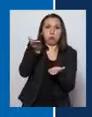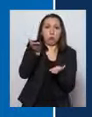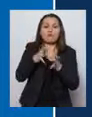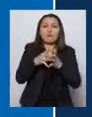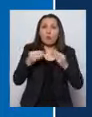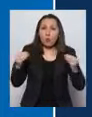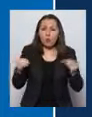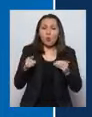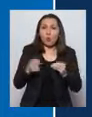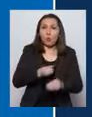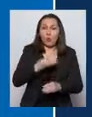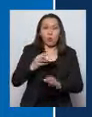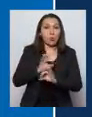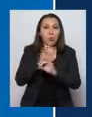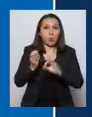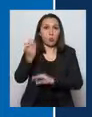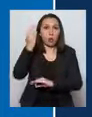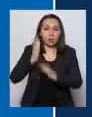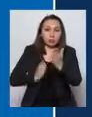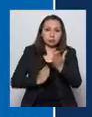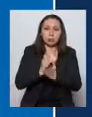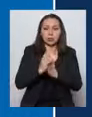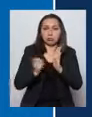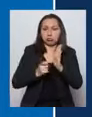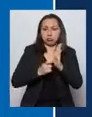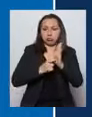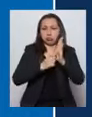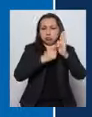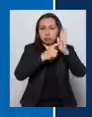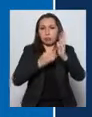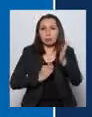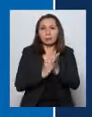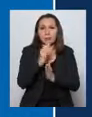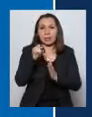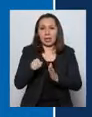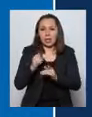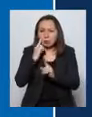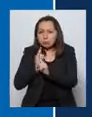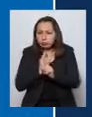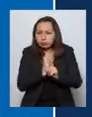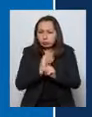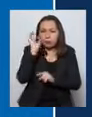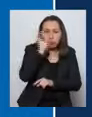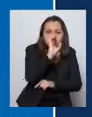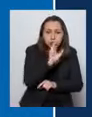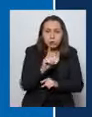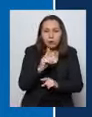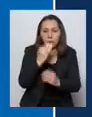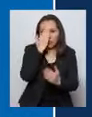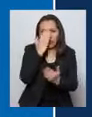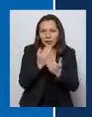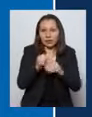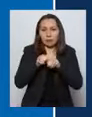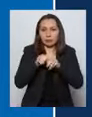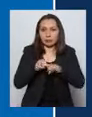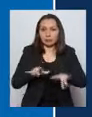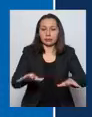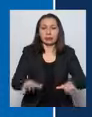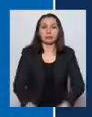una cifra récord desde que empezamos está este seguimiento y enfrentamiento de esta